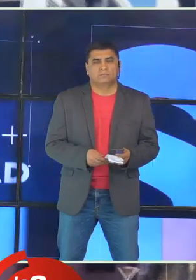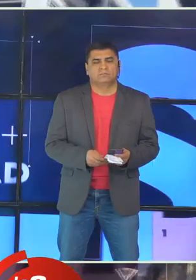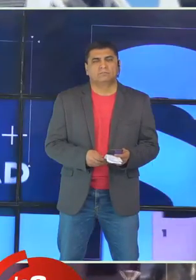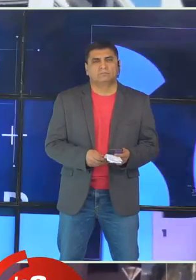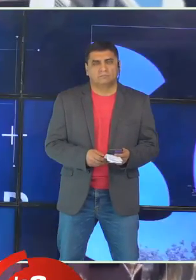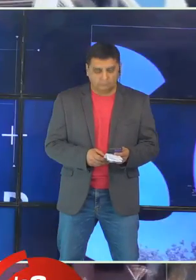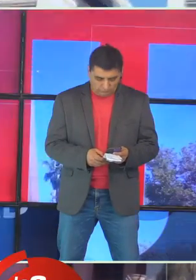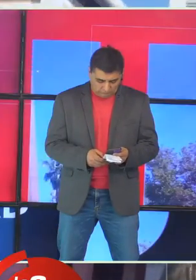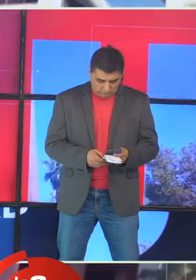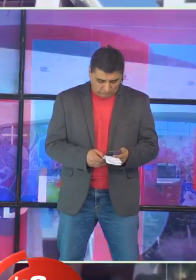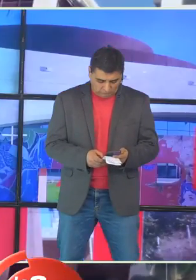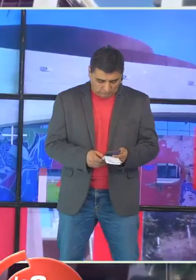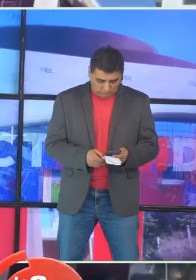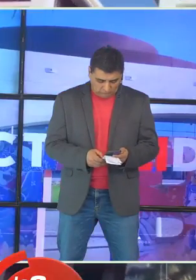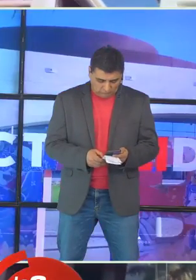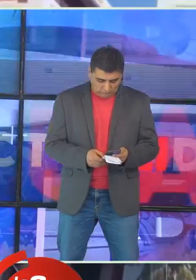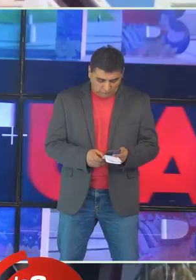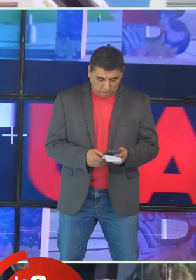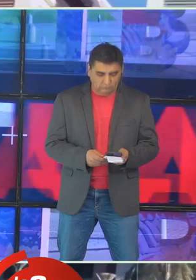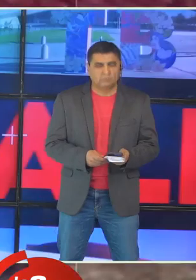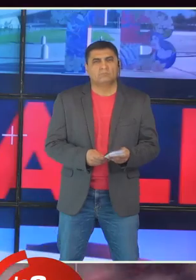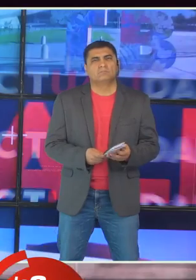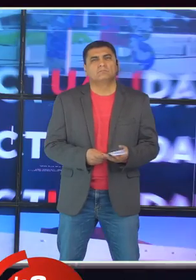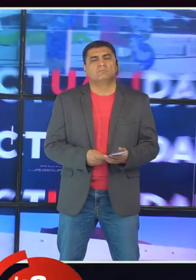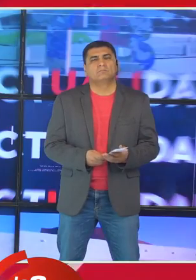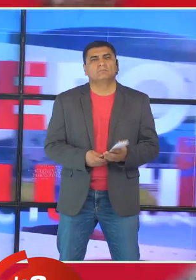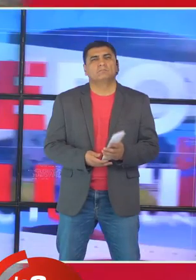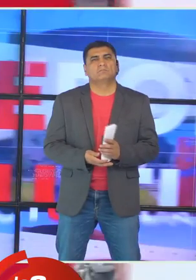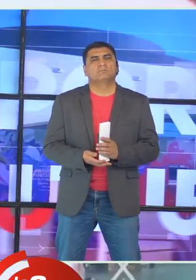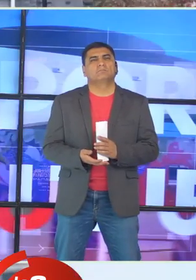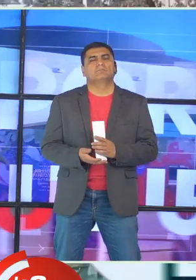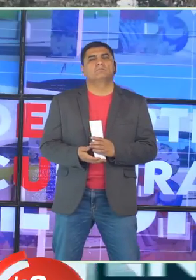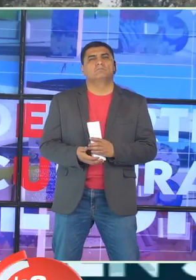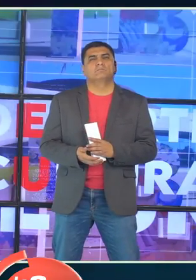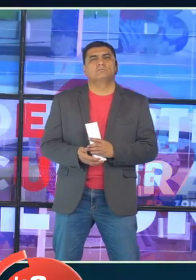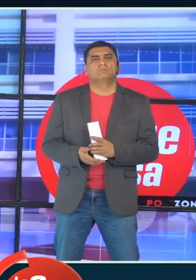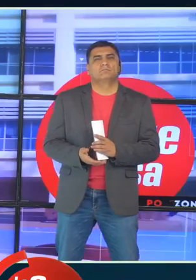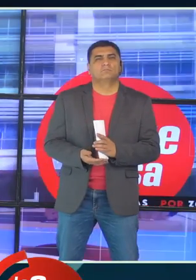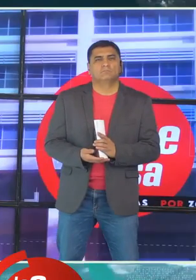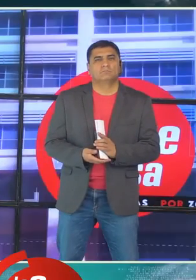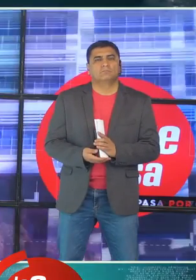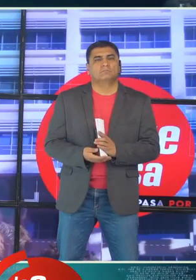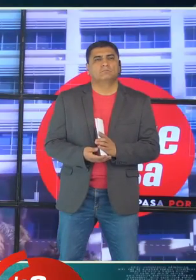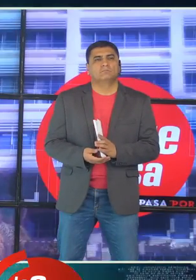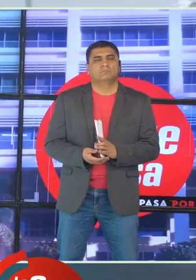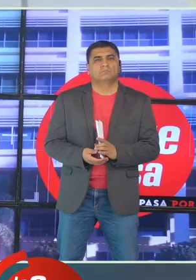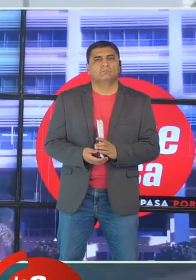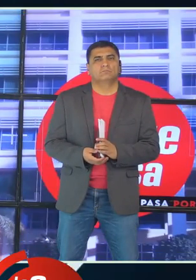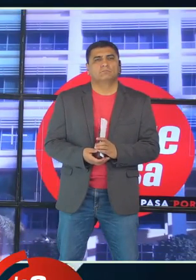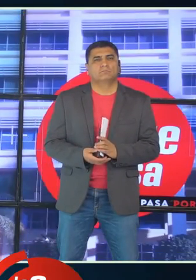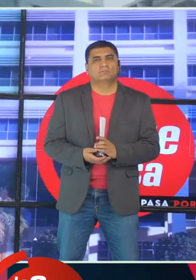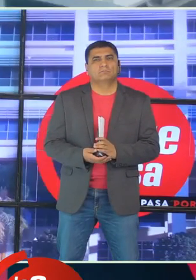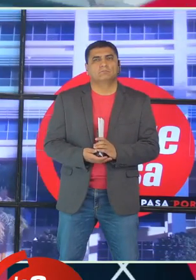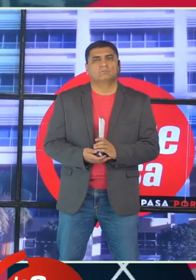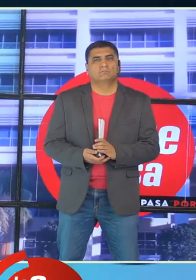lo sumamos, a los factores de riesgo que cada una de las pacientes pueda tener, en ese caso lo que obtenemos